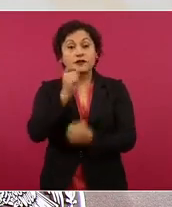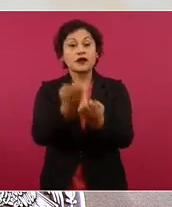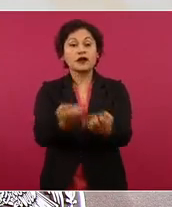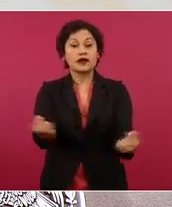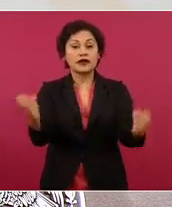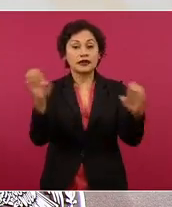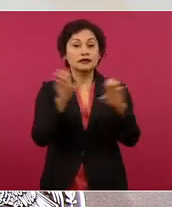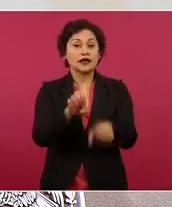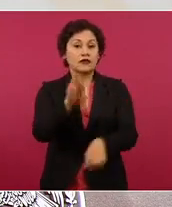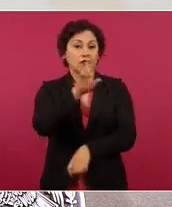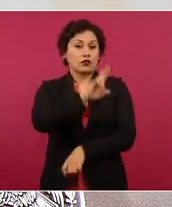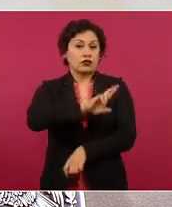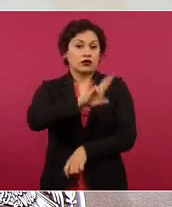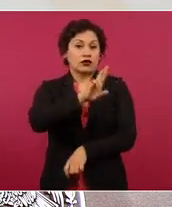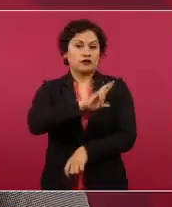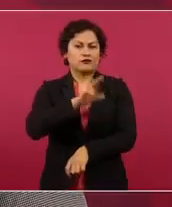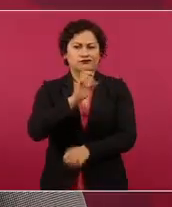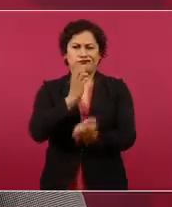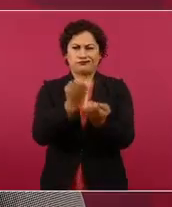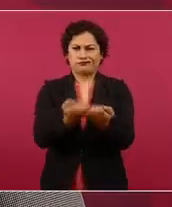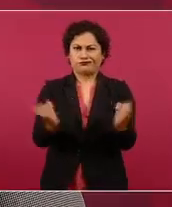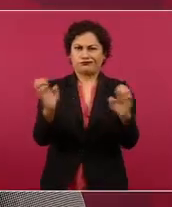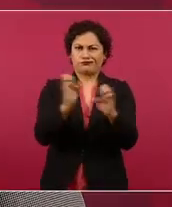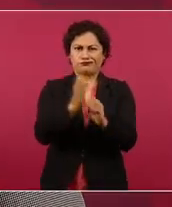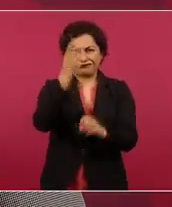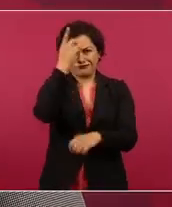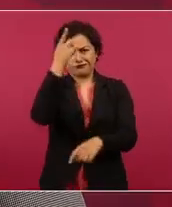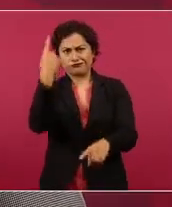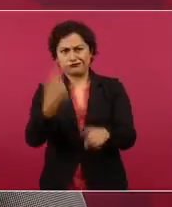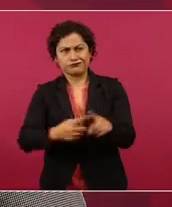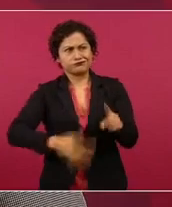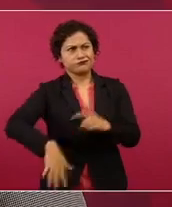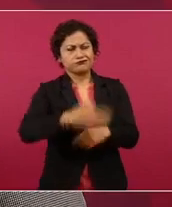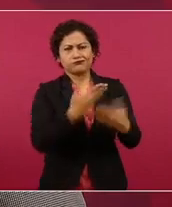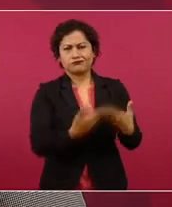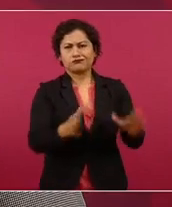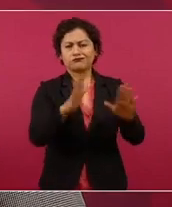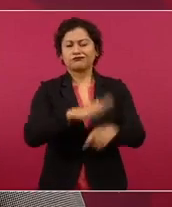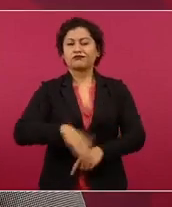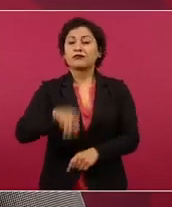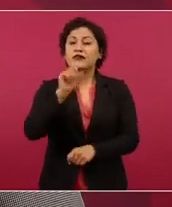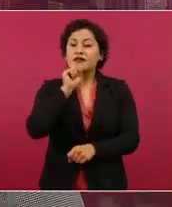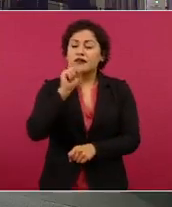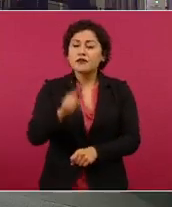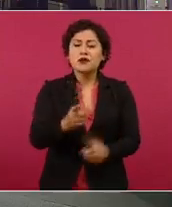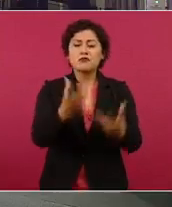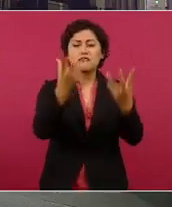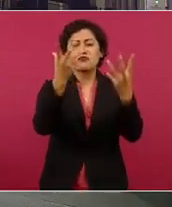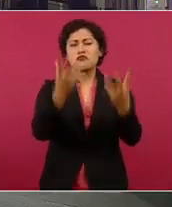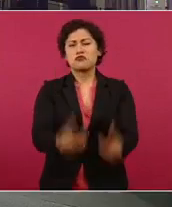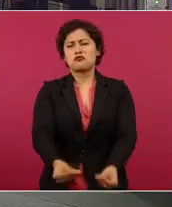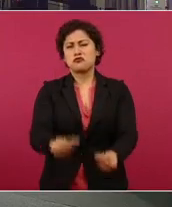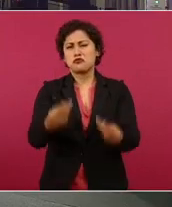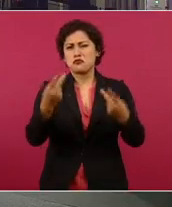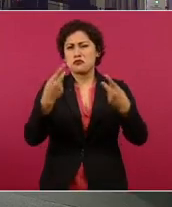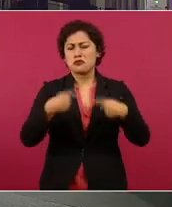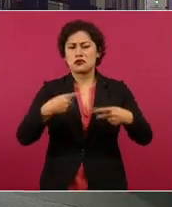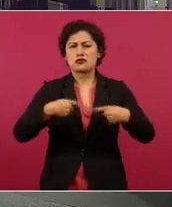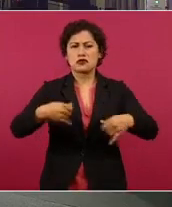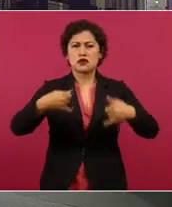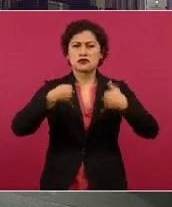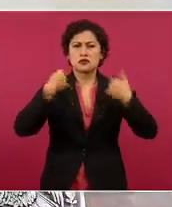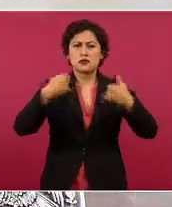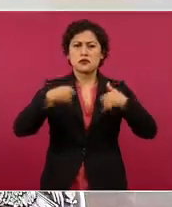que les pertenecen al pueblo. Tercero, por el interés colectivo de miles y miles de jóvenes que depositan en estas